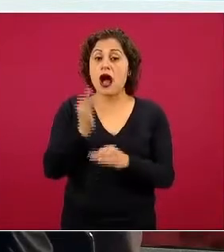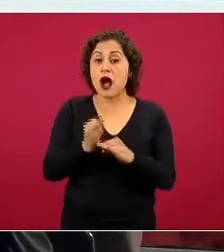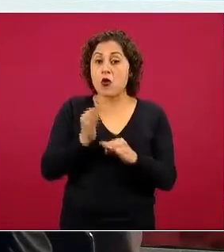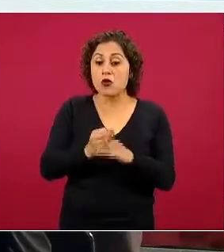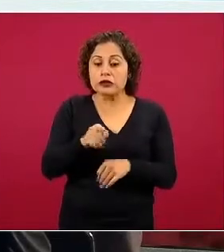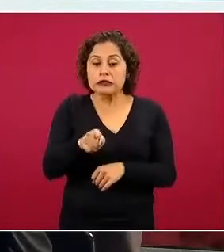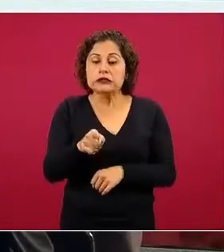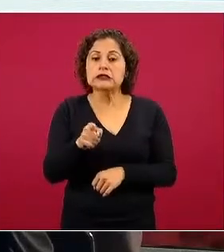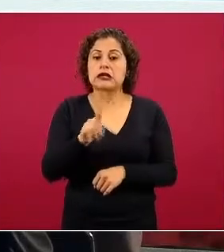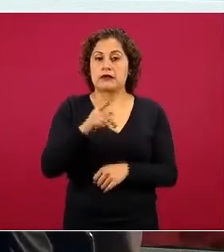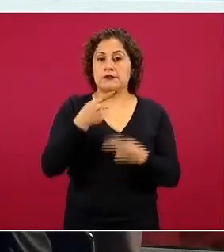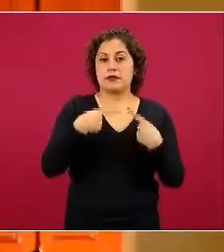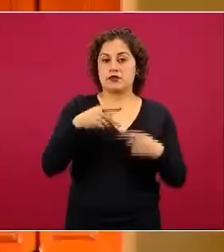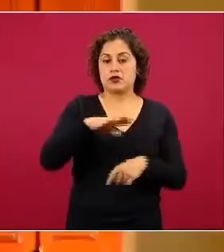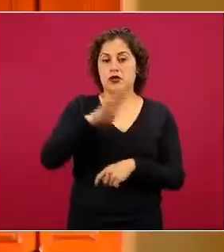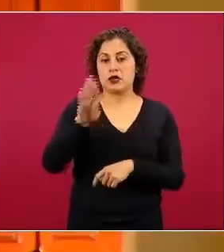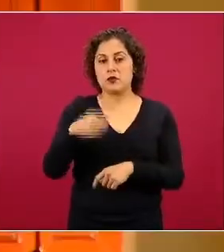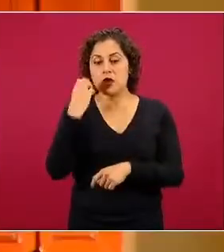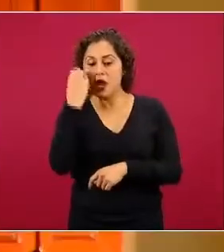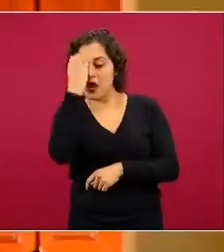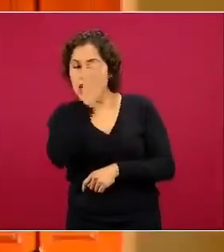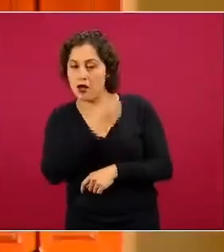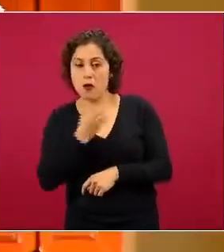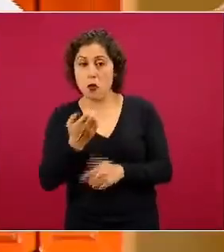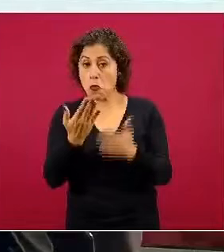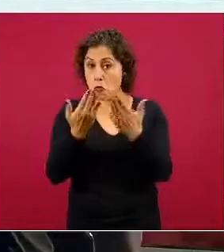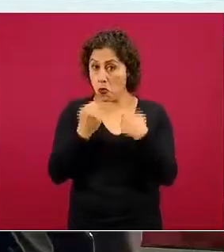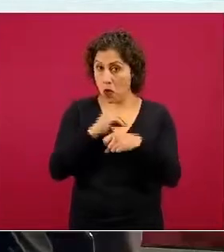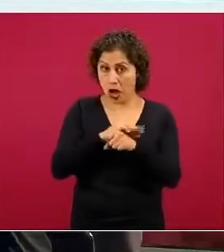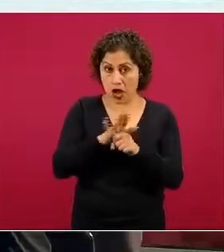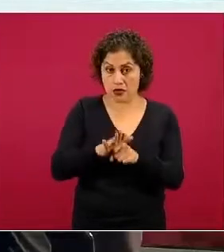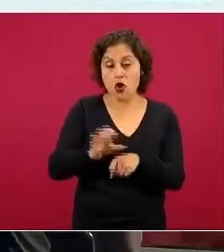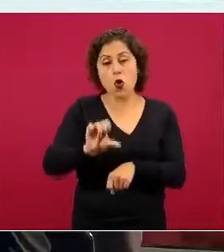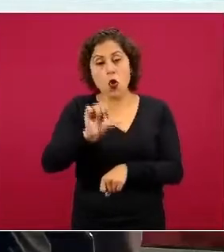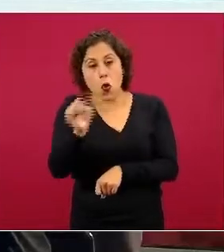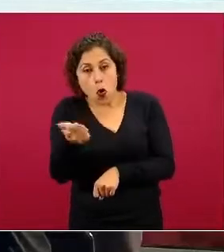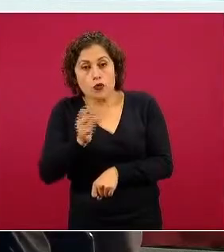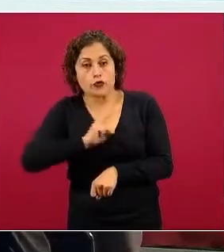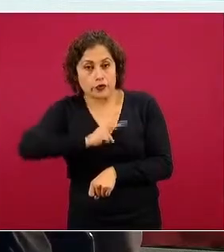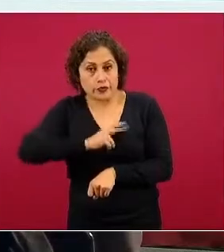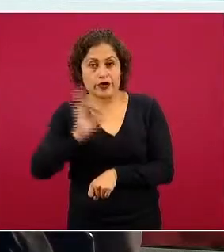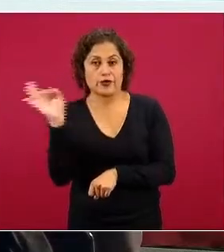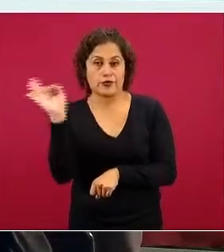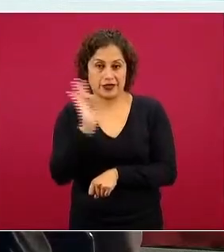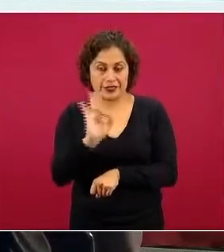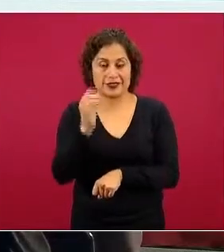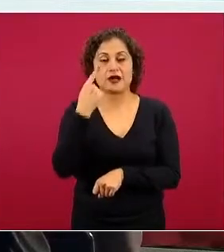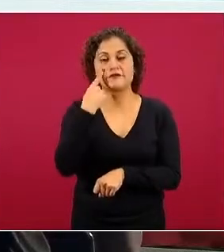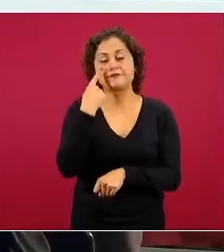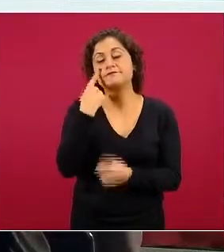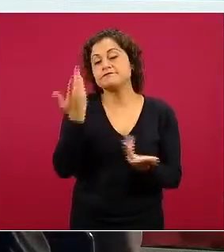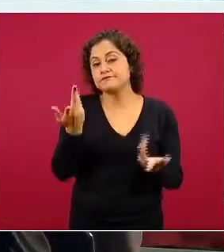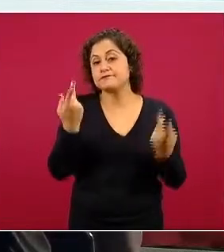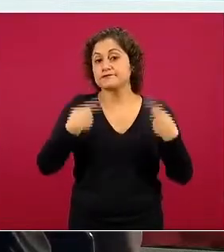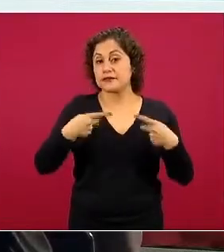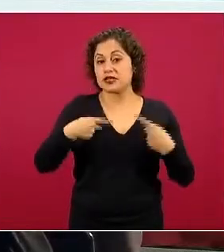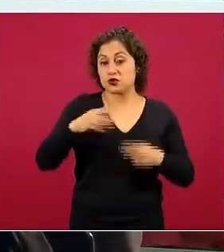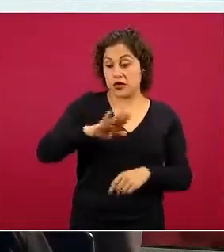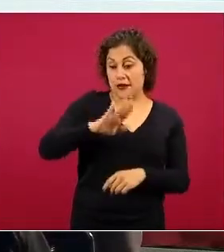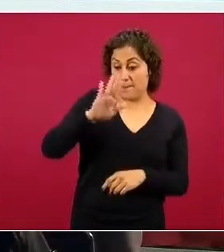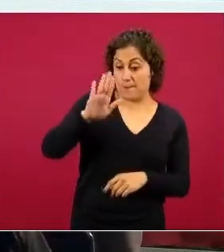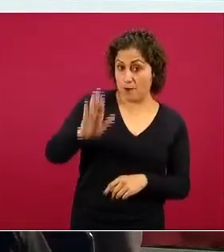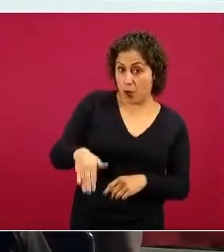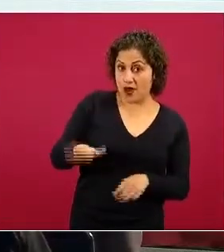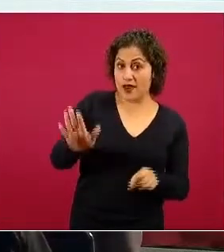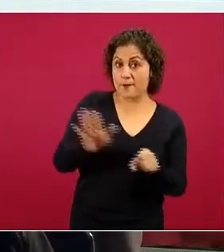un verdadero negativo, porque además las personas que desafortunadamente pierden la vida, las personas que tienen un cuadro